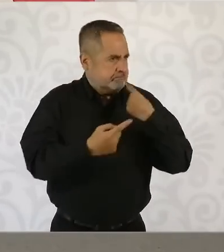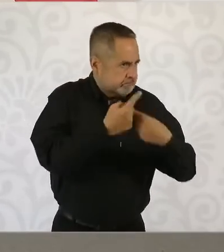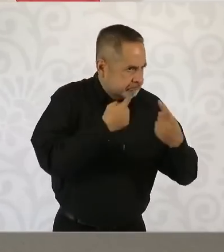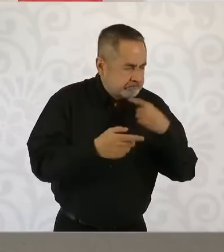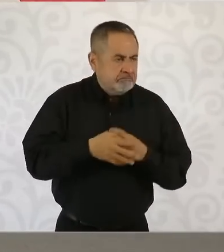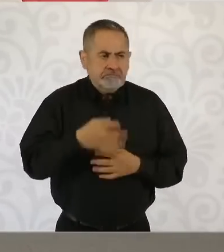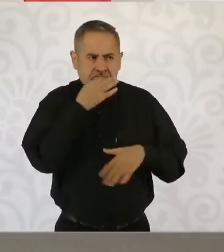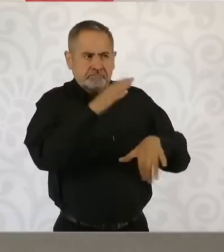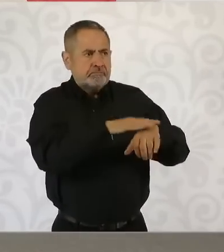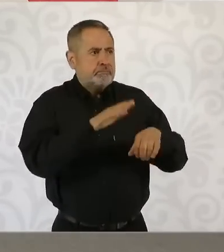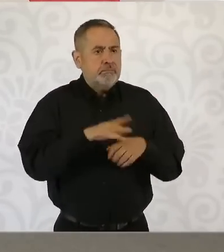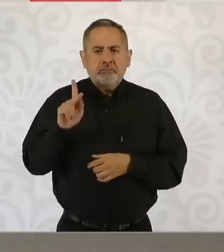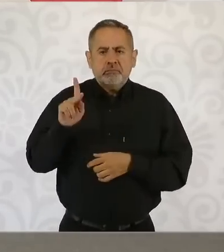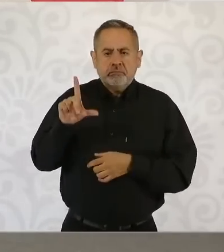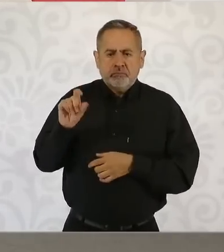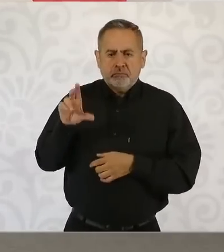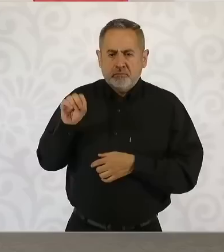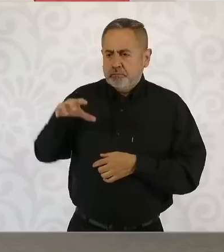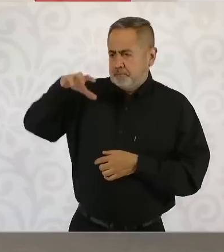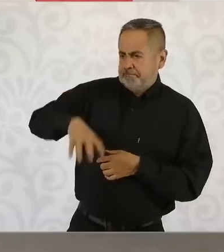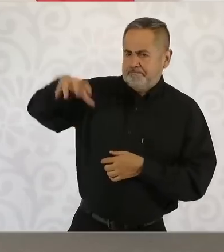los polos de bienestar y algunos otros temas.